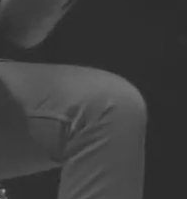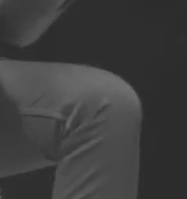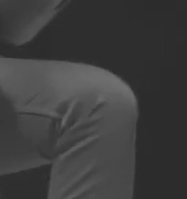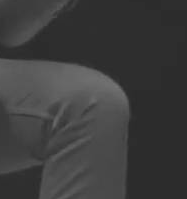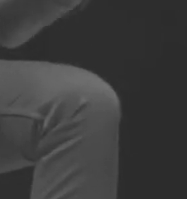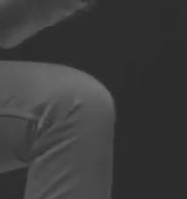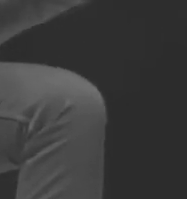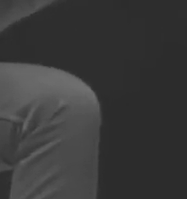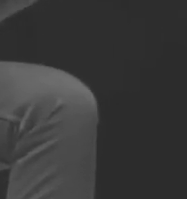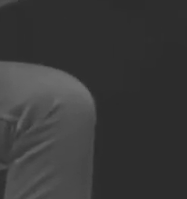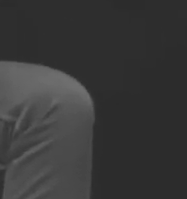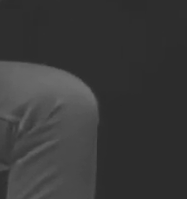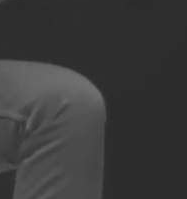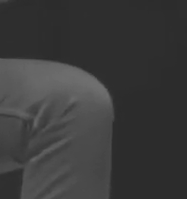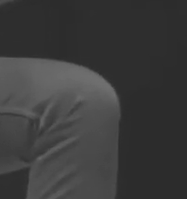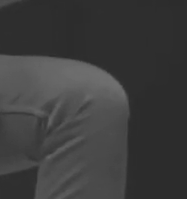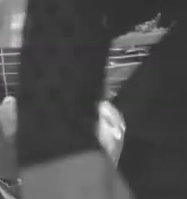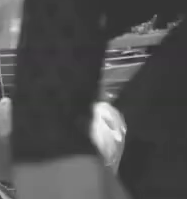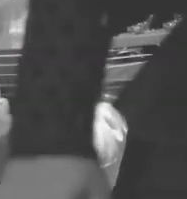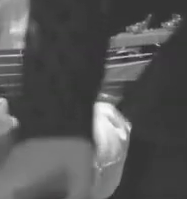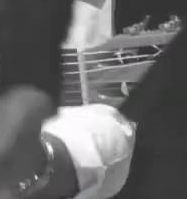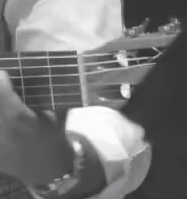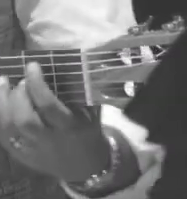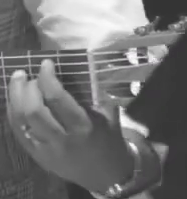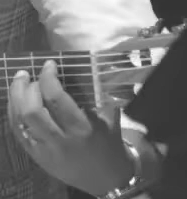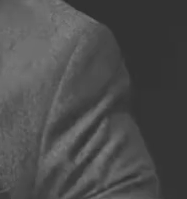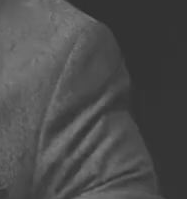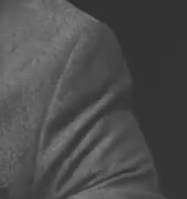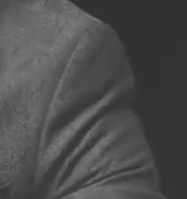domingo 31 de enero, 8 de la noche.